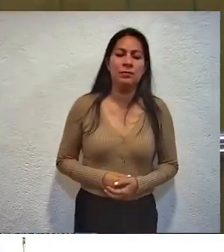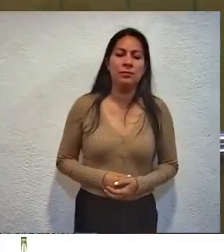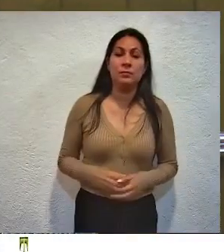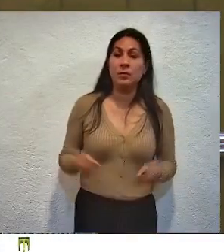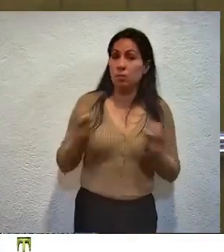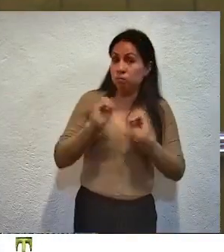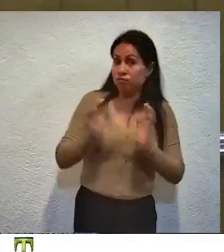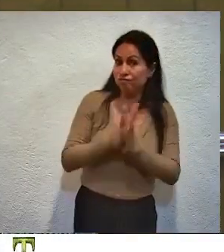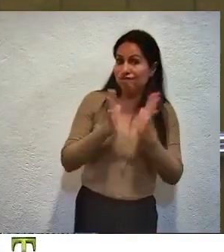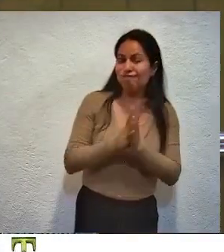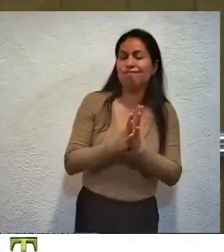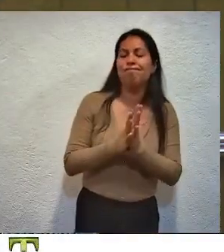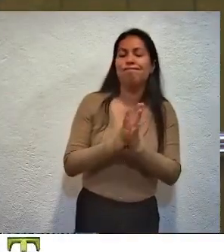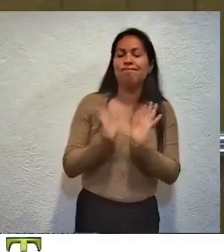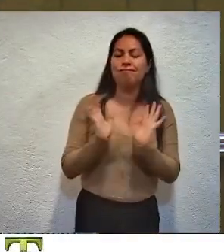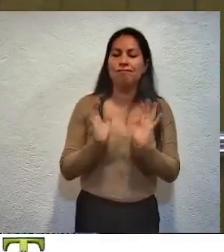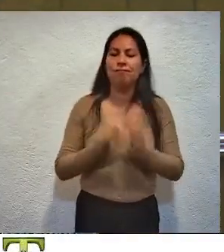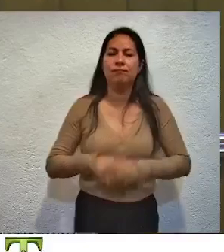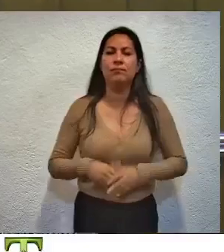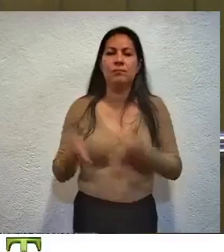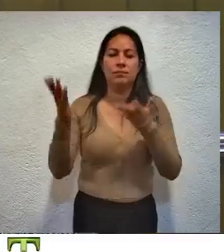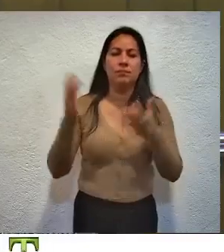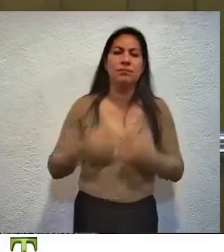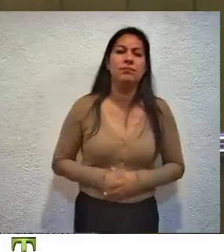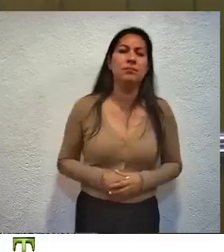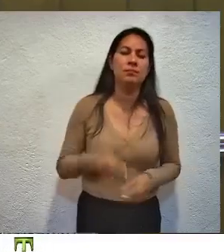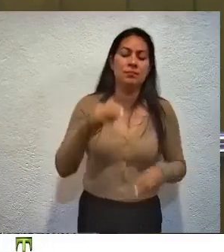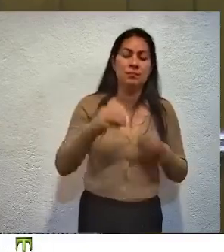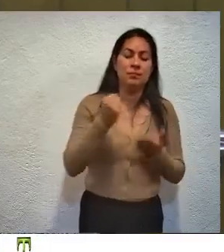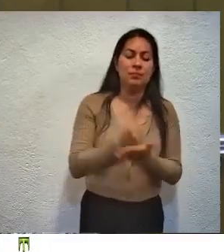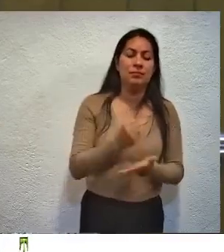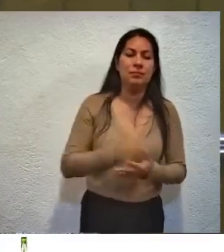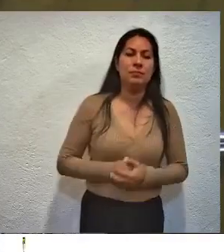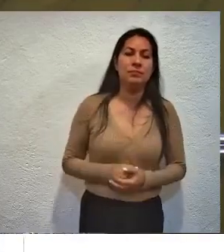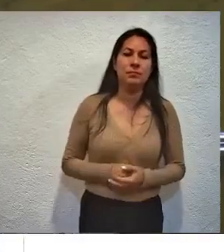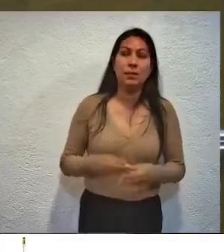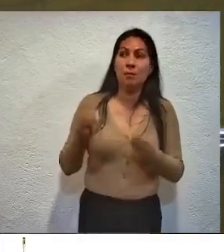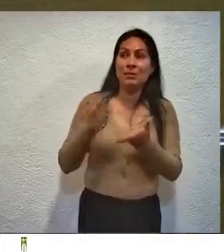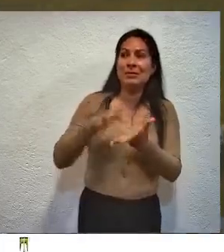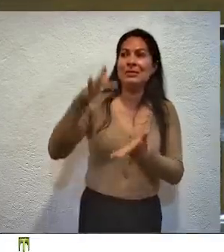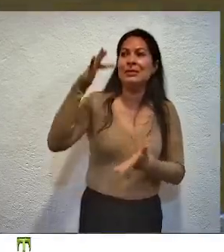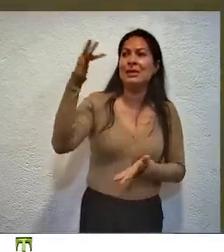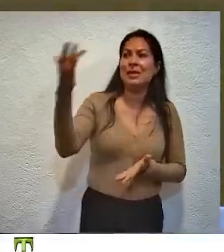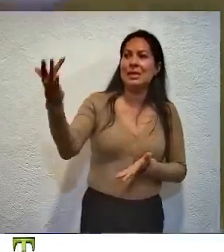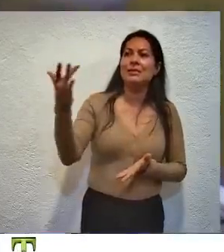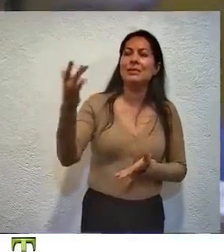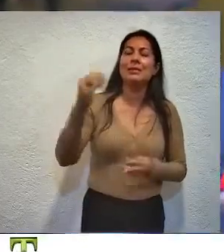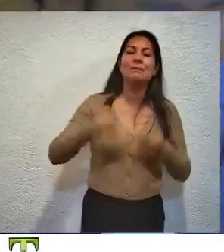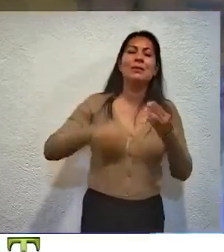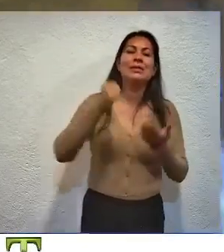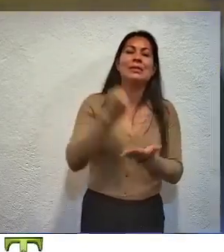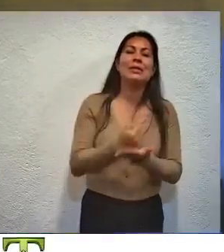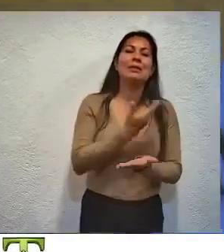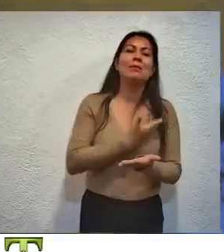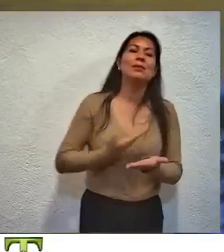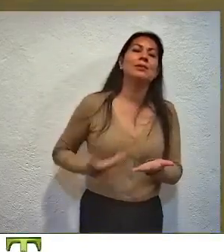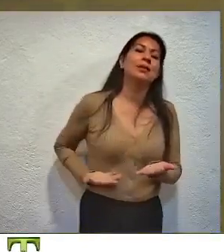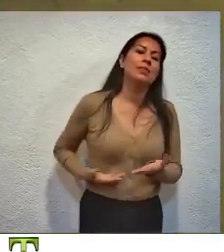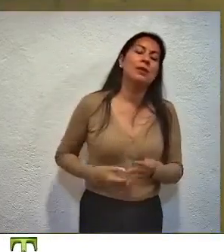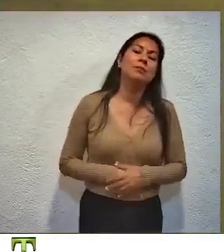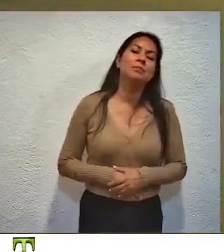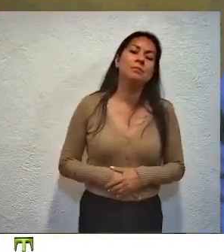¿Nadie más hace uso de la voz? Yo. Adelante, magistrado. Sí. Muchas gracias, magistrada presidenta.